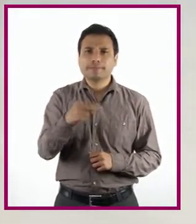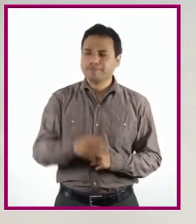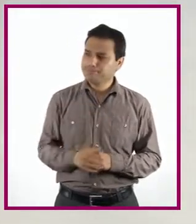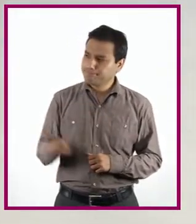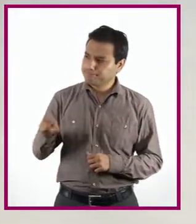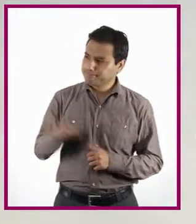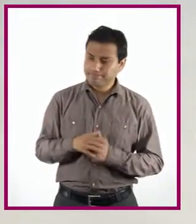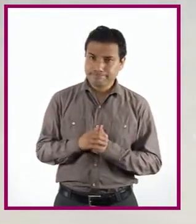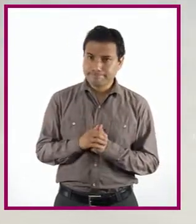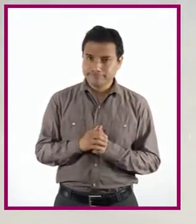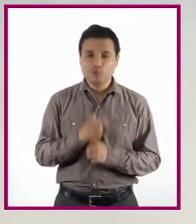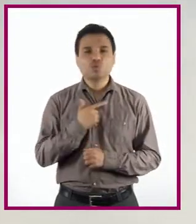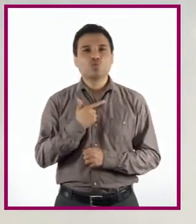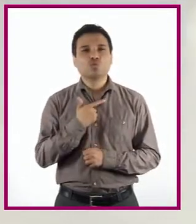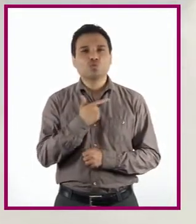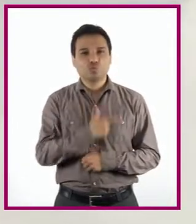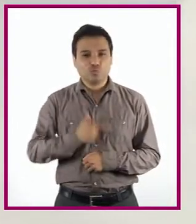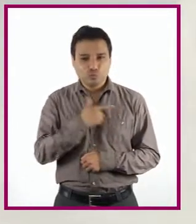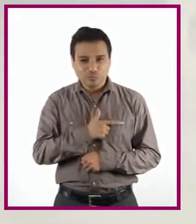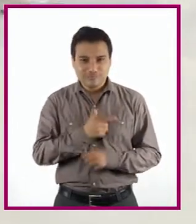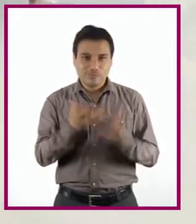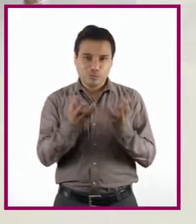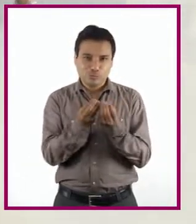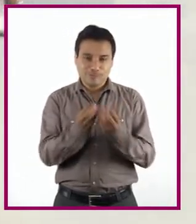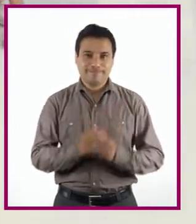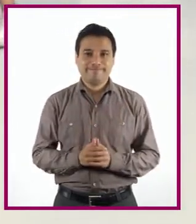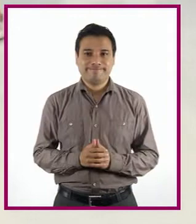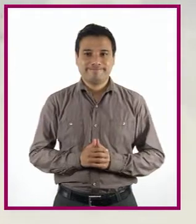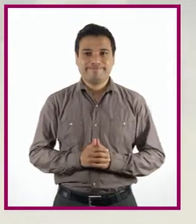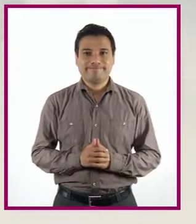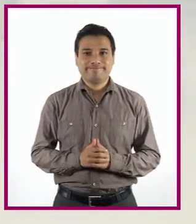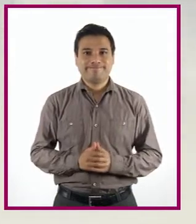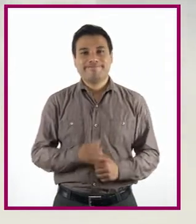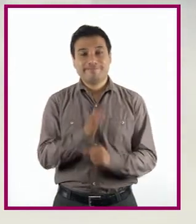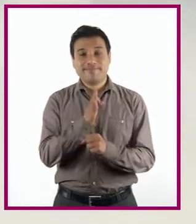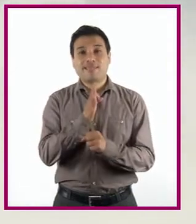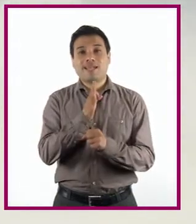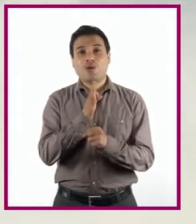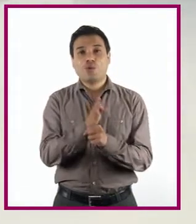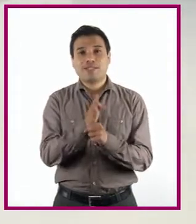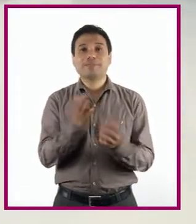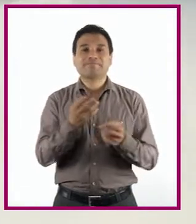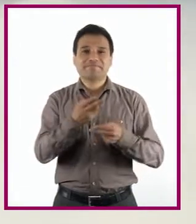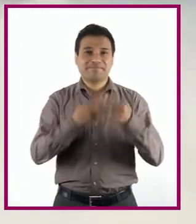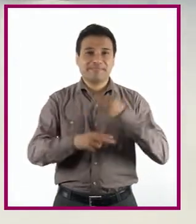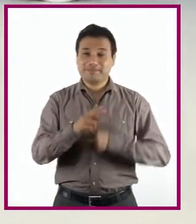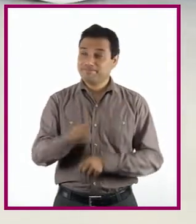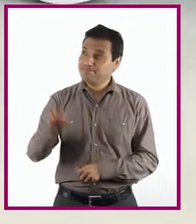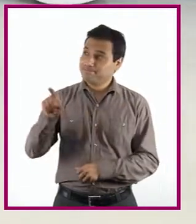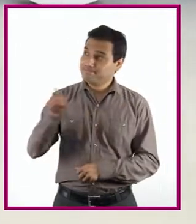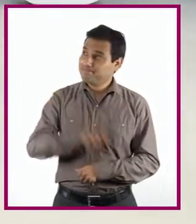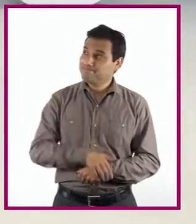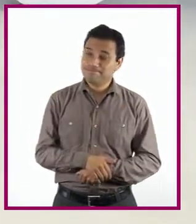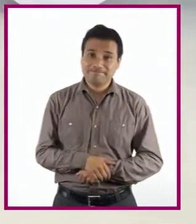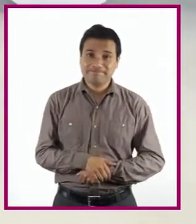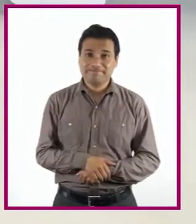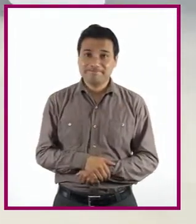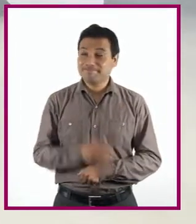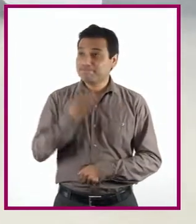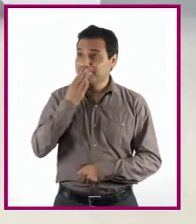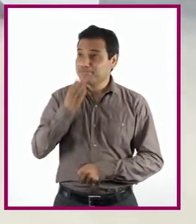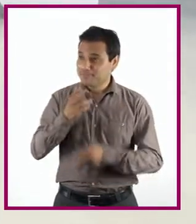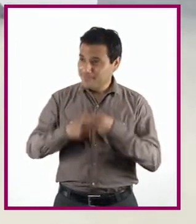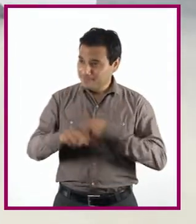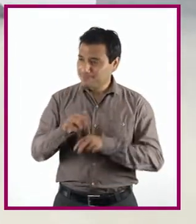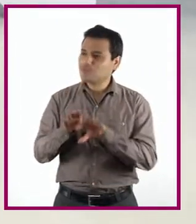López y es un gusto acompañarlos nuevamente. En esta ocasión nos acompaña Nadia Jiménez.